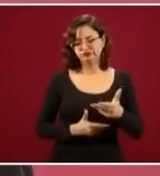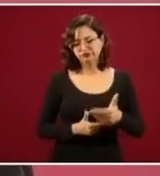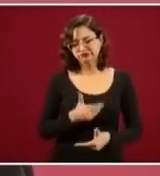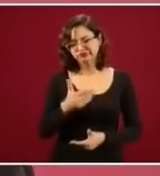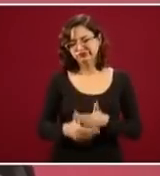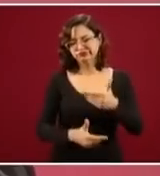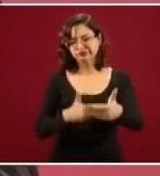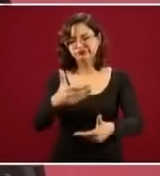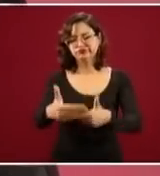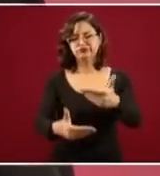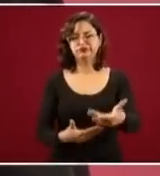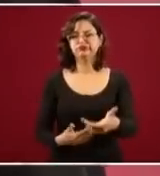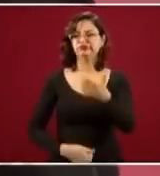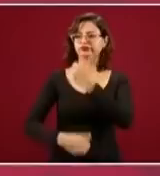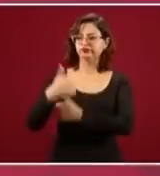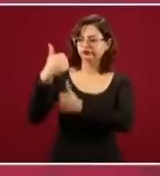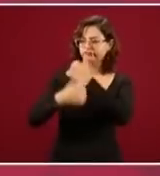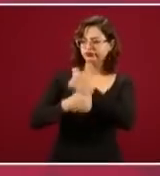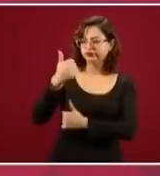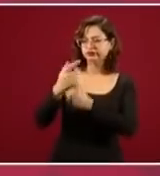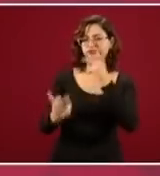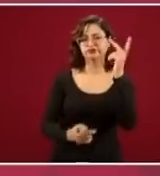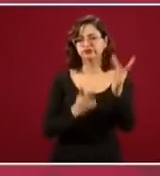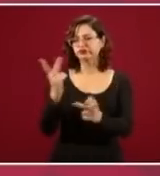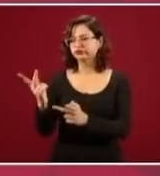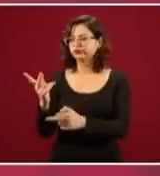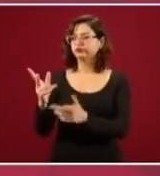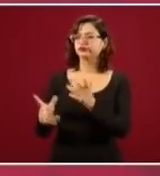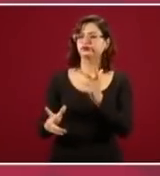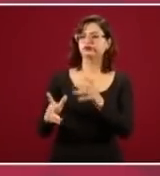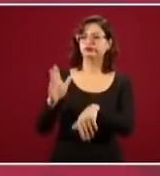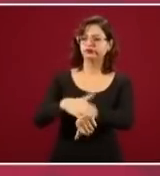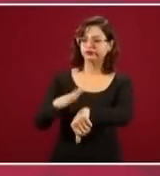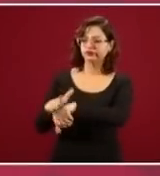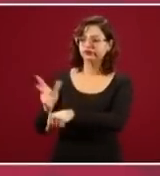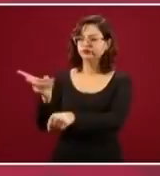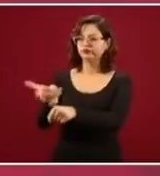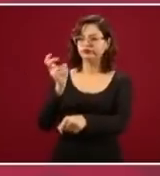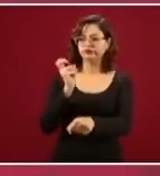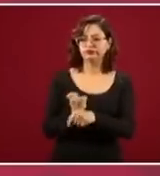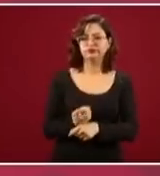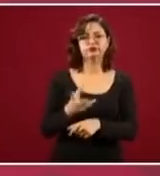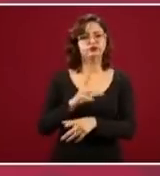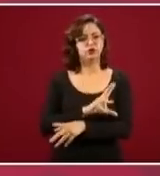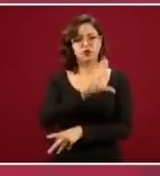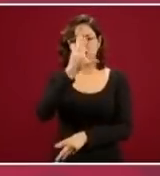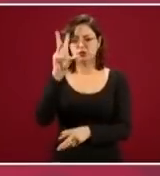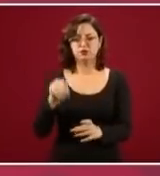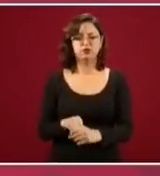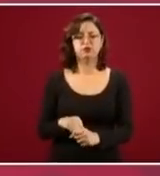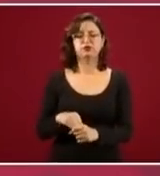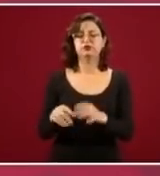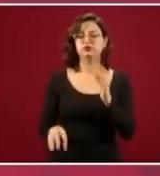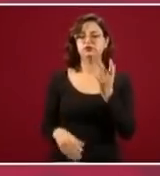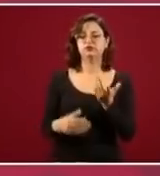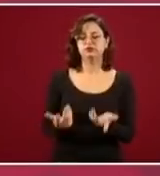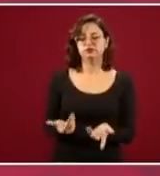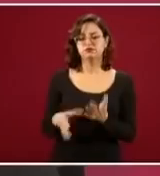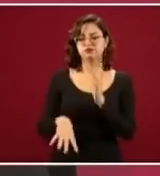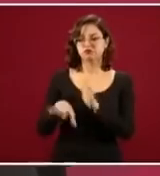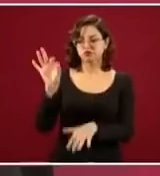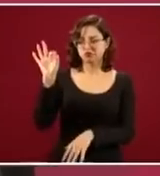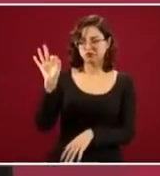de consulta, la convocatoria, la licitación, y para